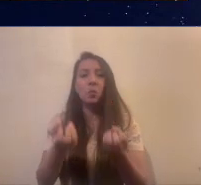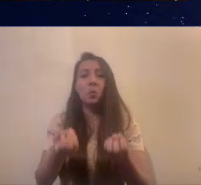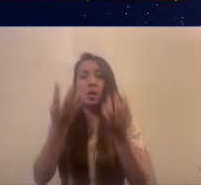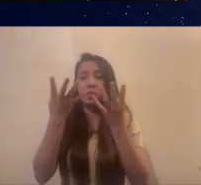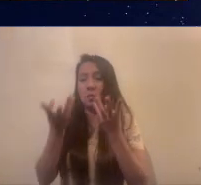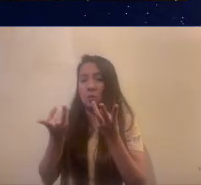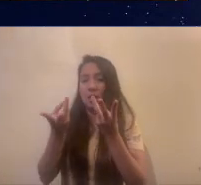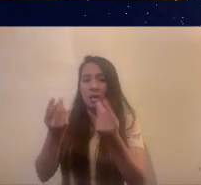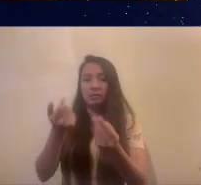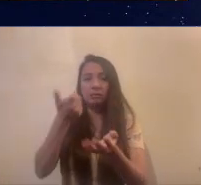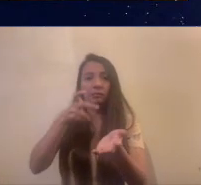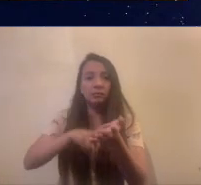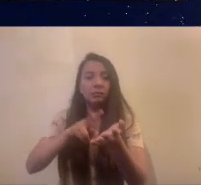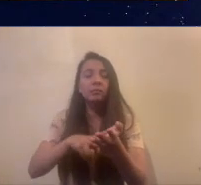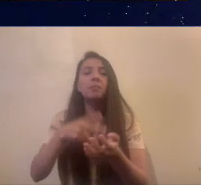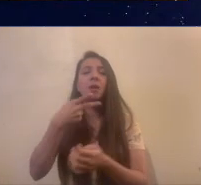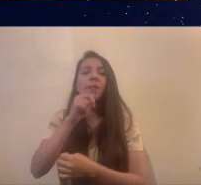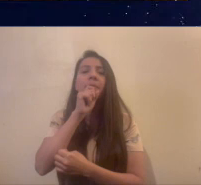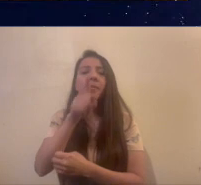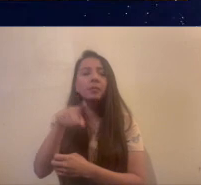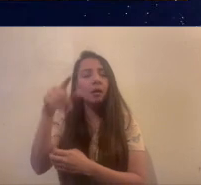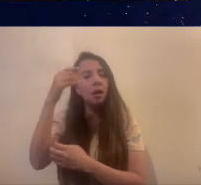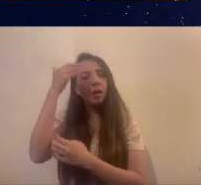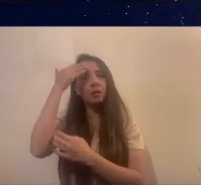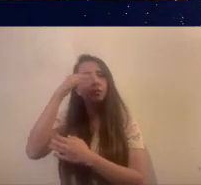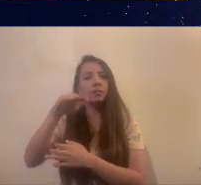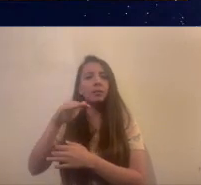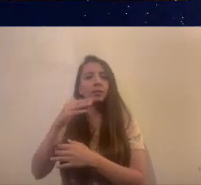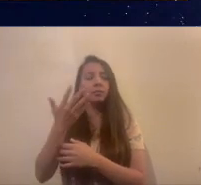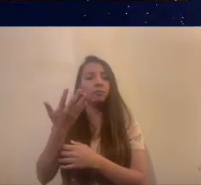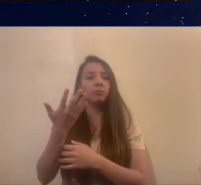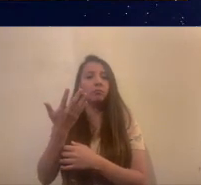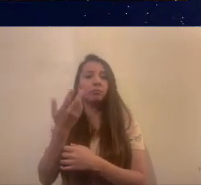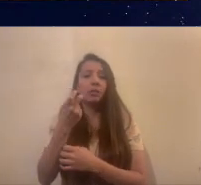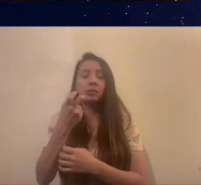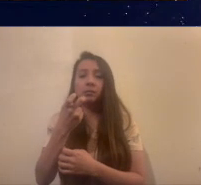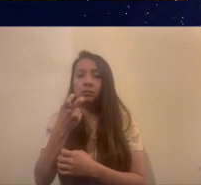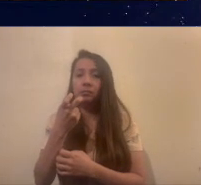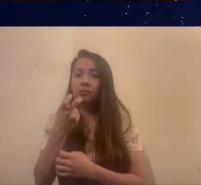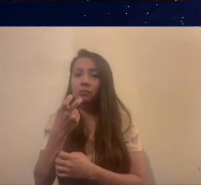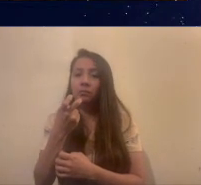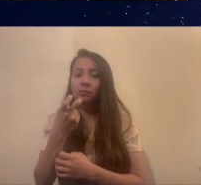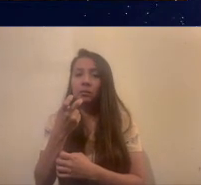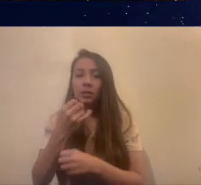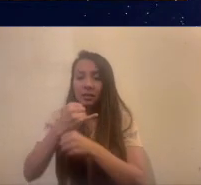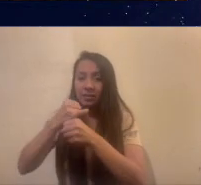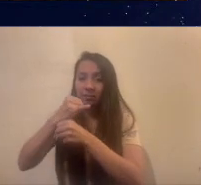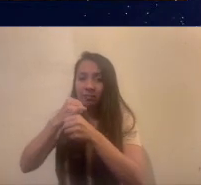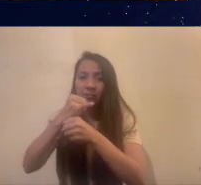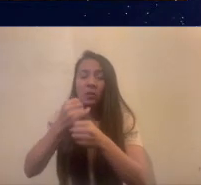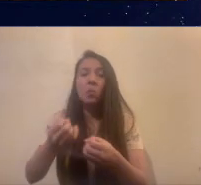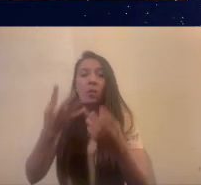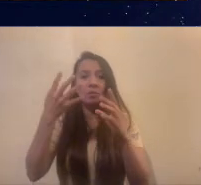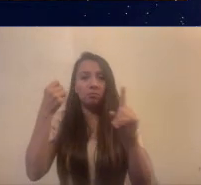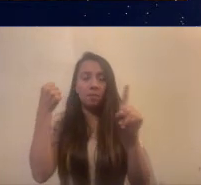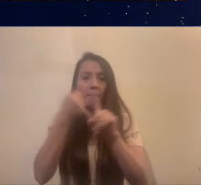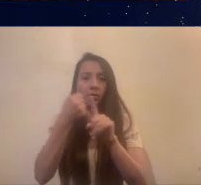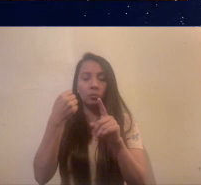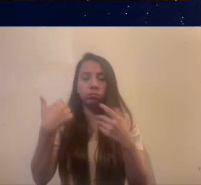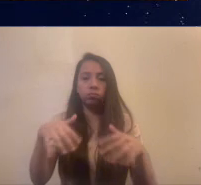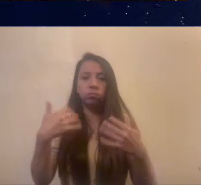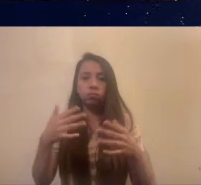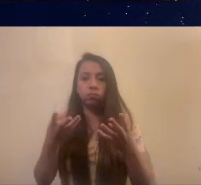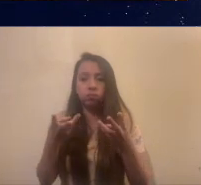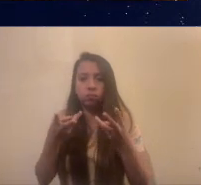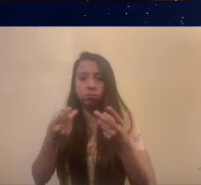el costo de una misión espacial, sino también para ponerlos en un contexto del impacto de la investigación y el